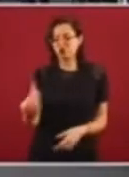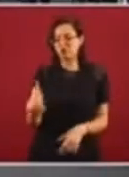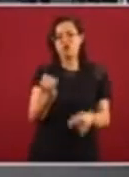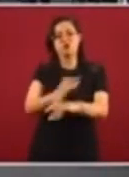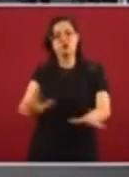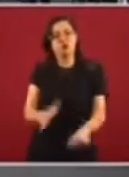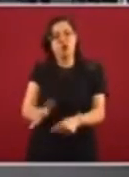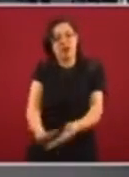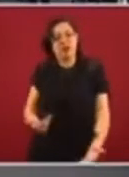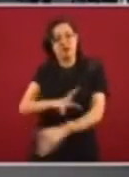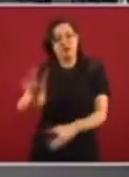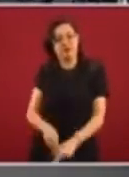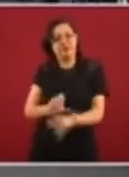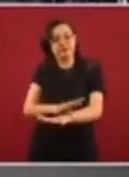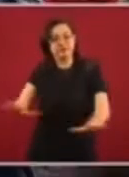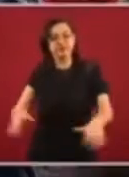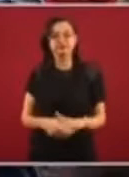domingo.